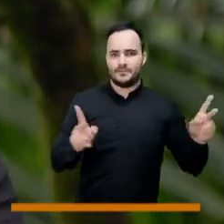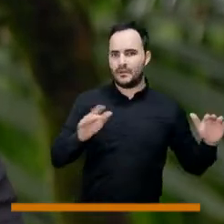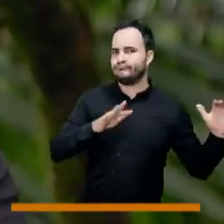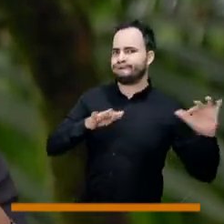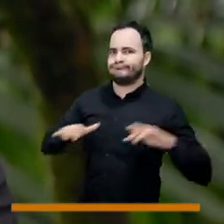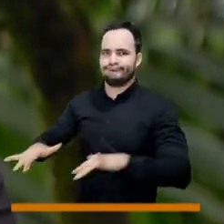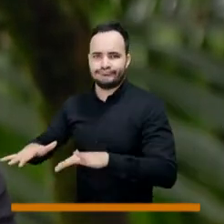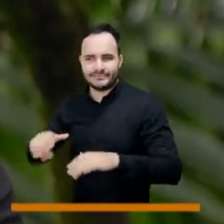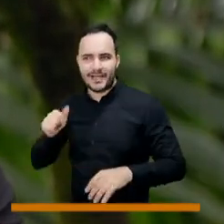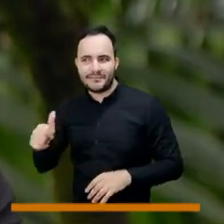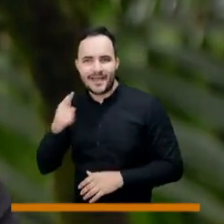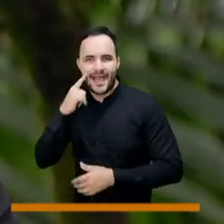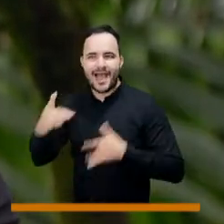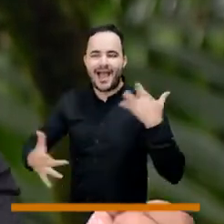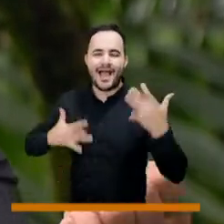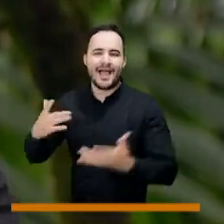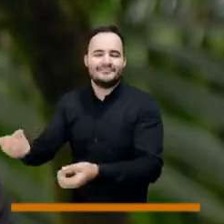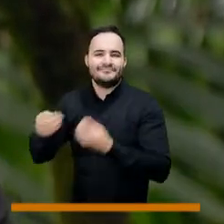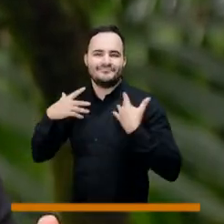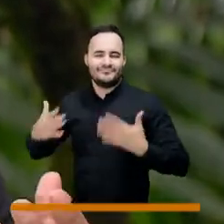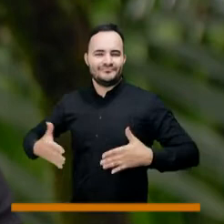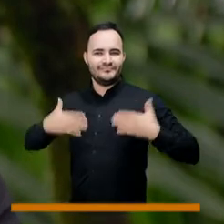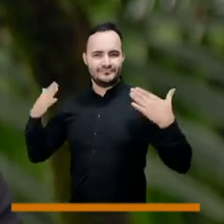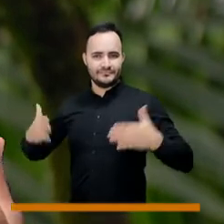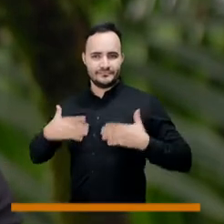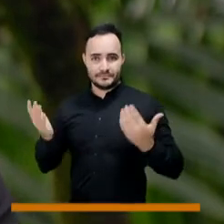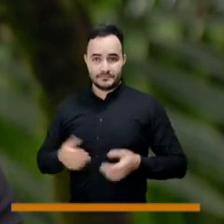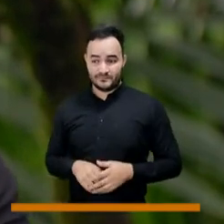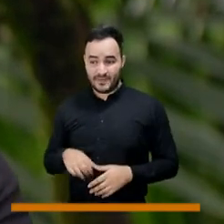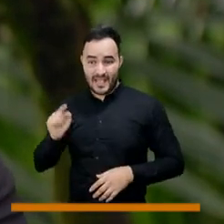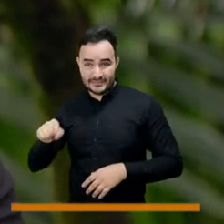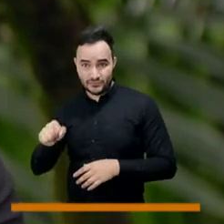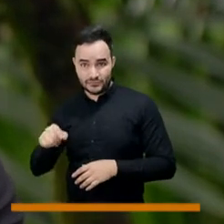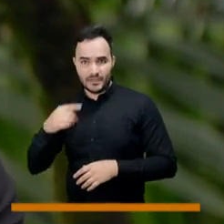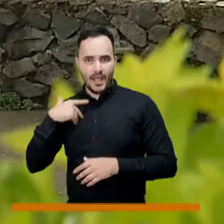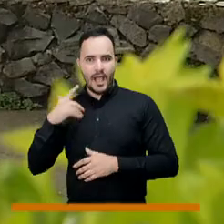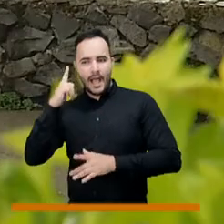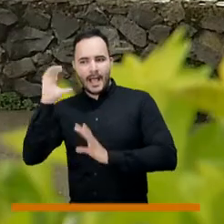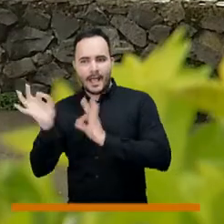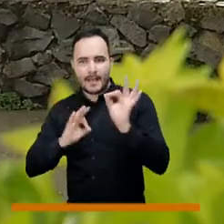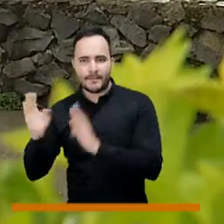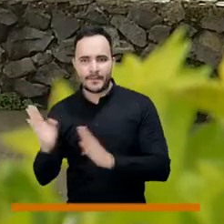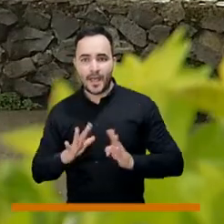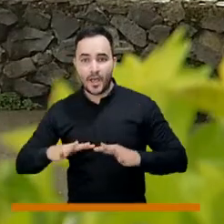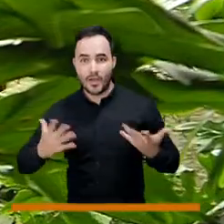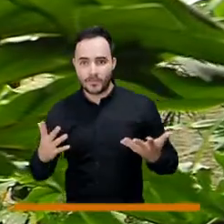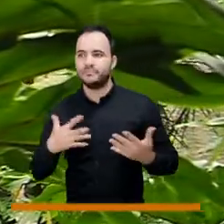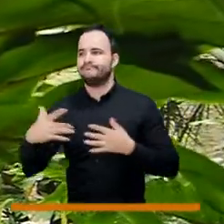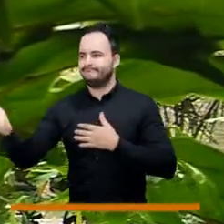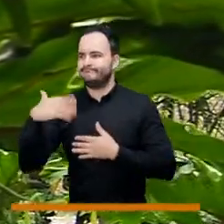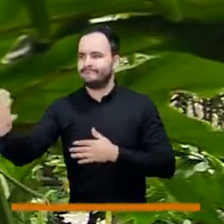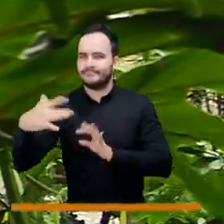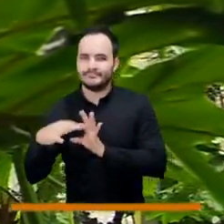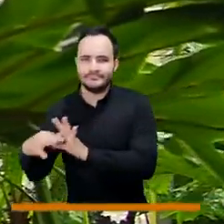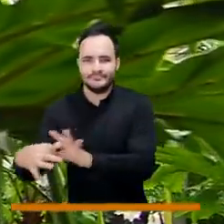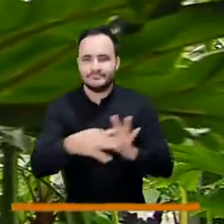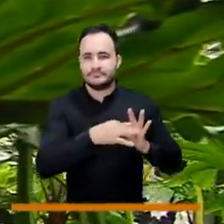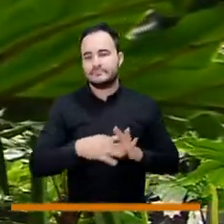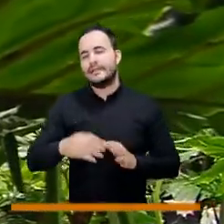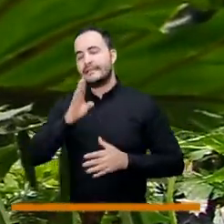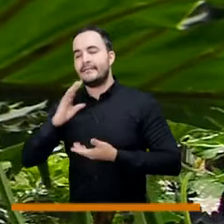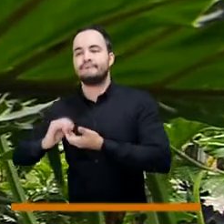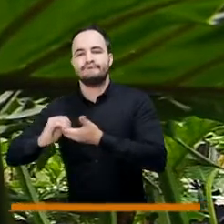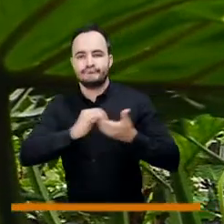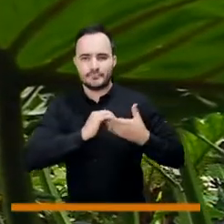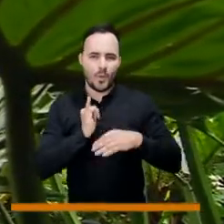disfrute, que se desarrollen actividades que promuevan que la gente esté allí, que la gente lo conozca. Tenemos que crear ese público, pero ese público se crea desde